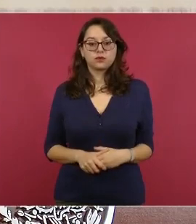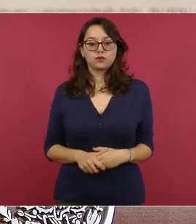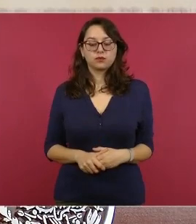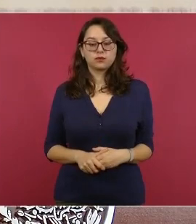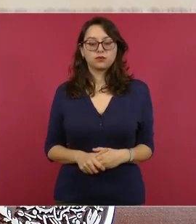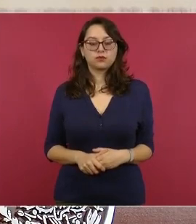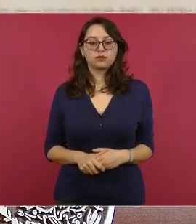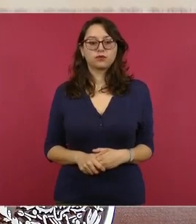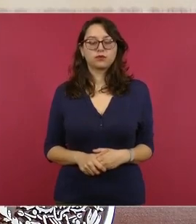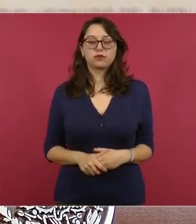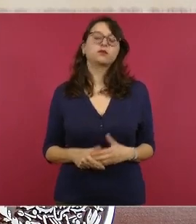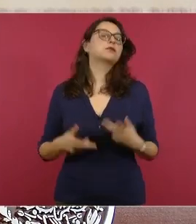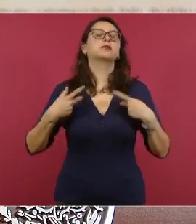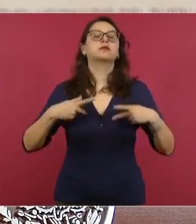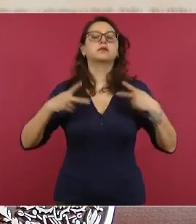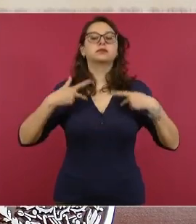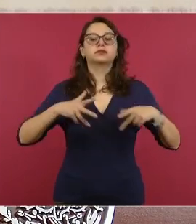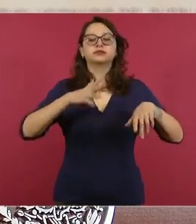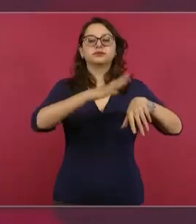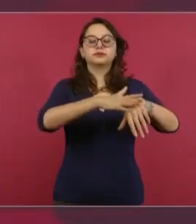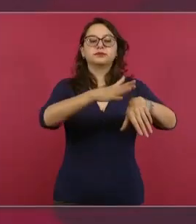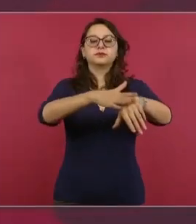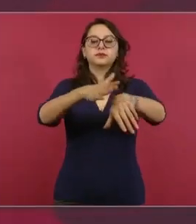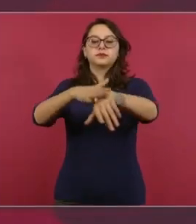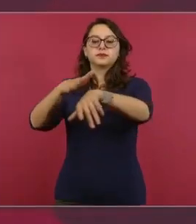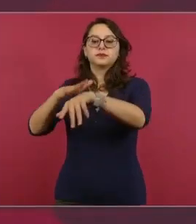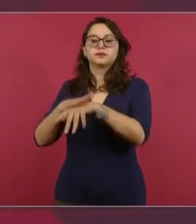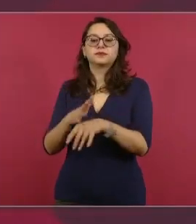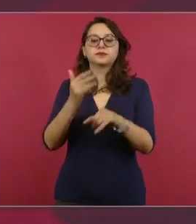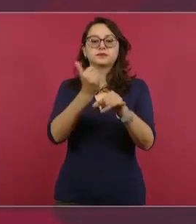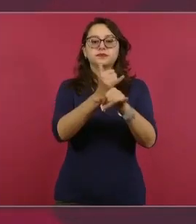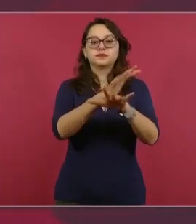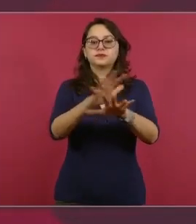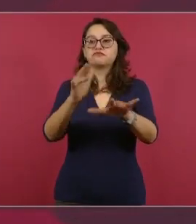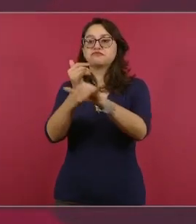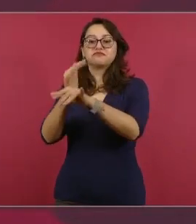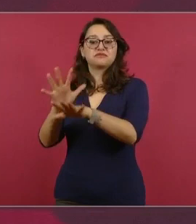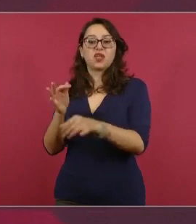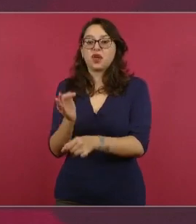se le informara a la gente, porque no hay